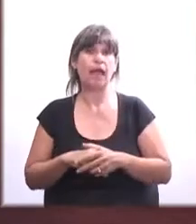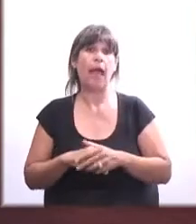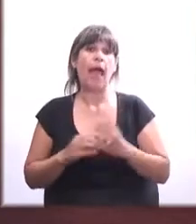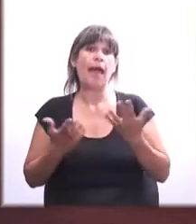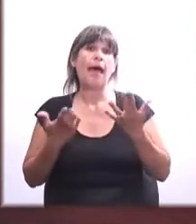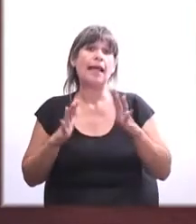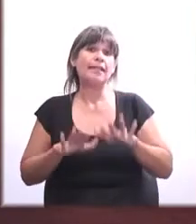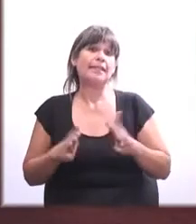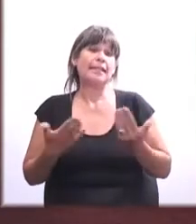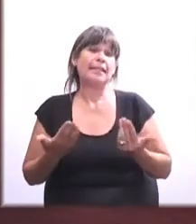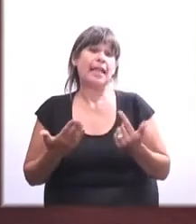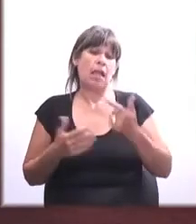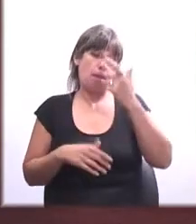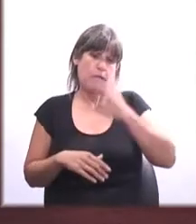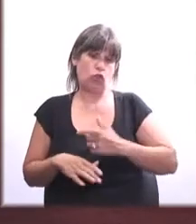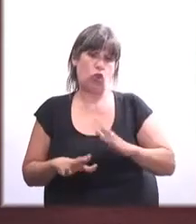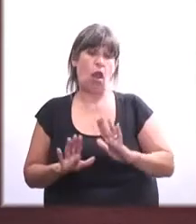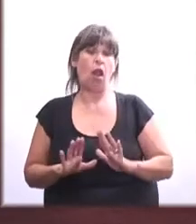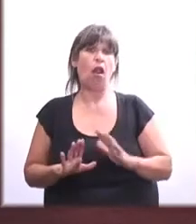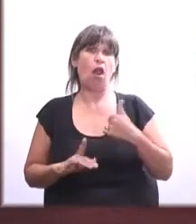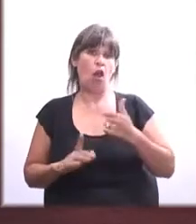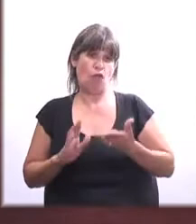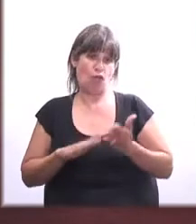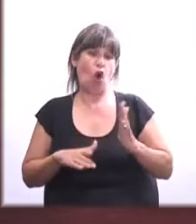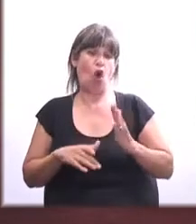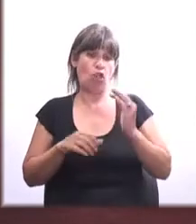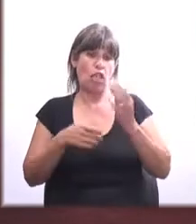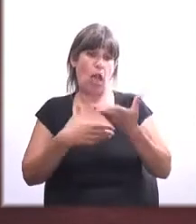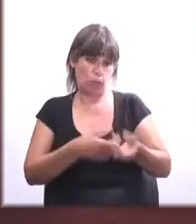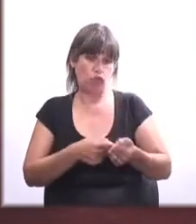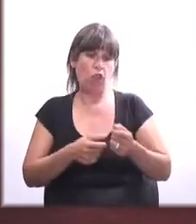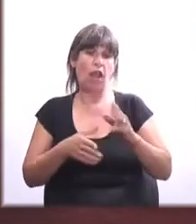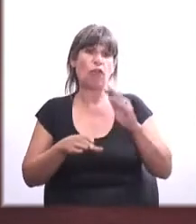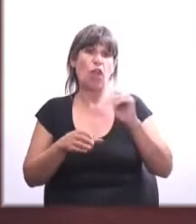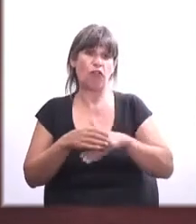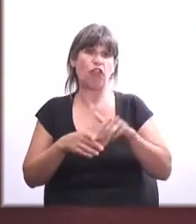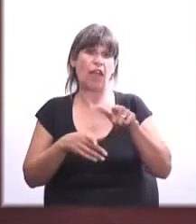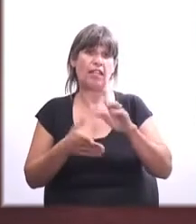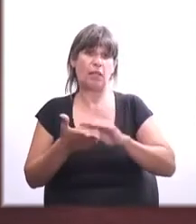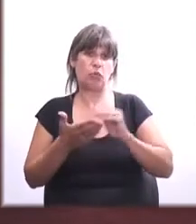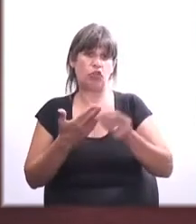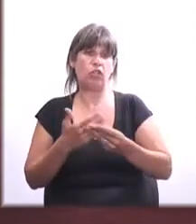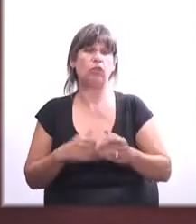Así que en particular voy a apoyar, voy a votar este proyecto,